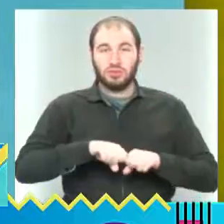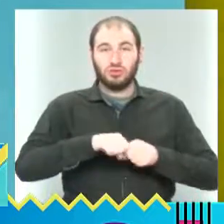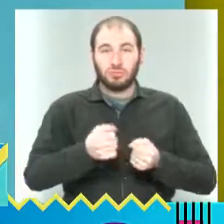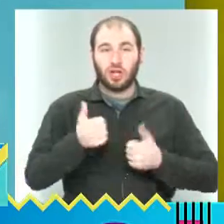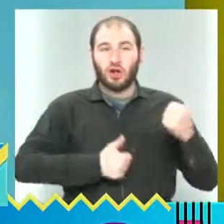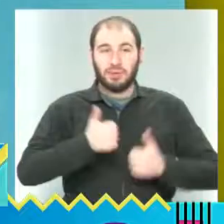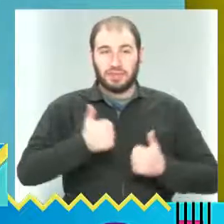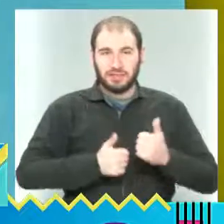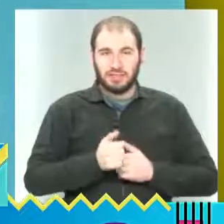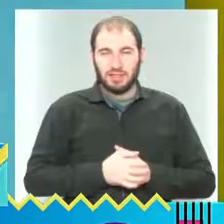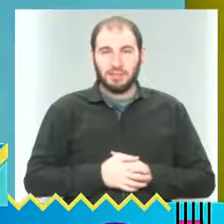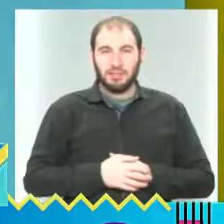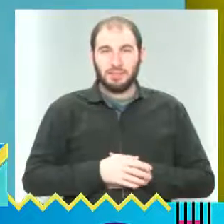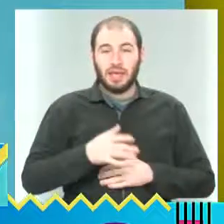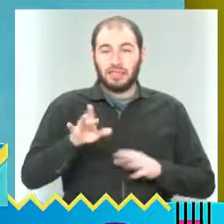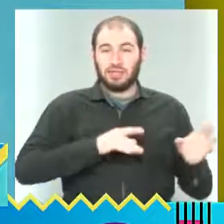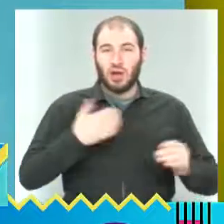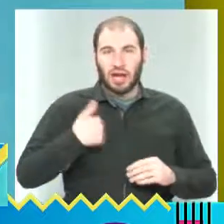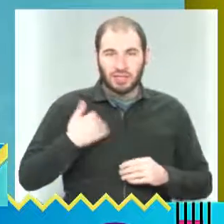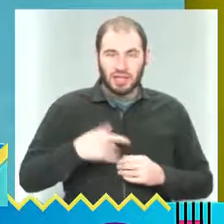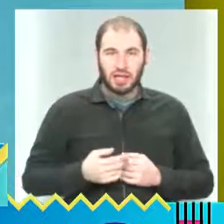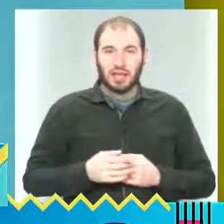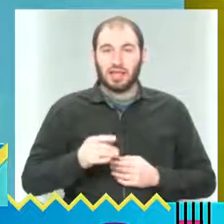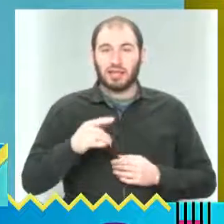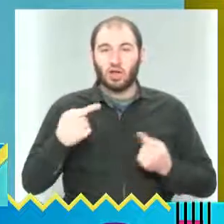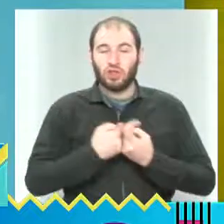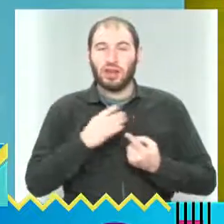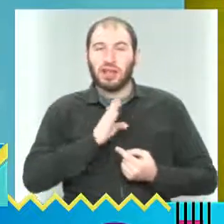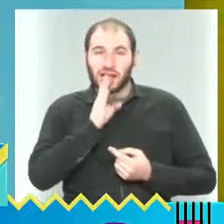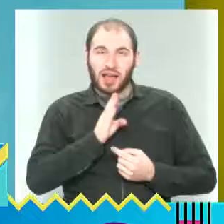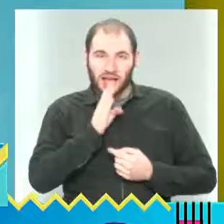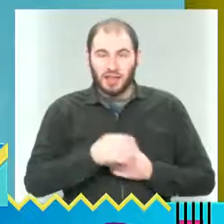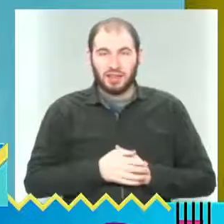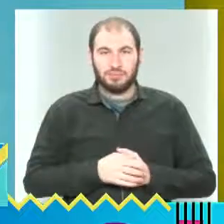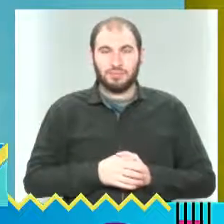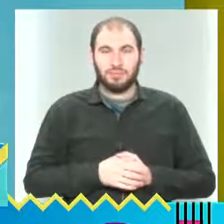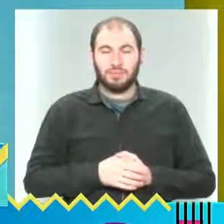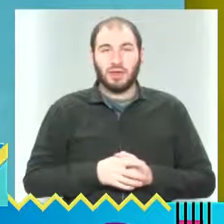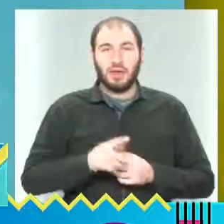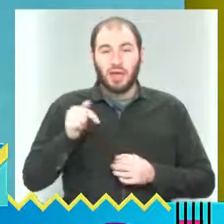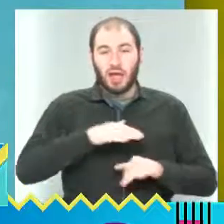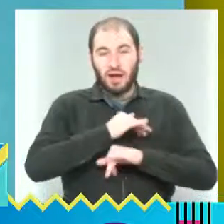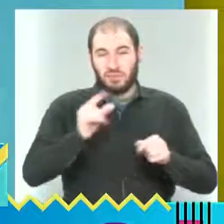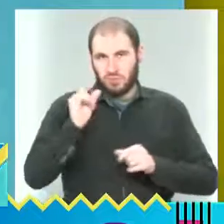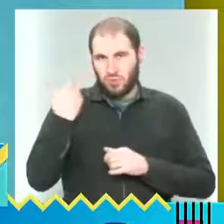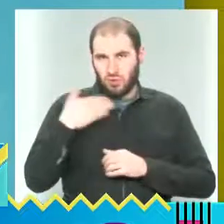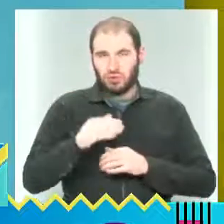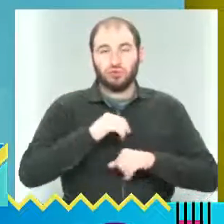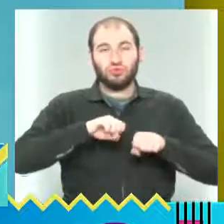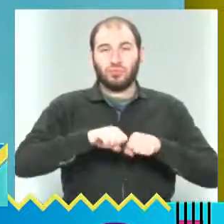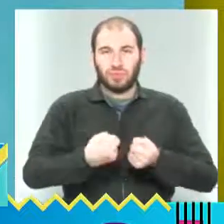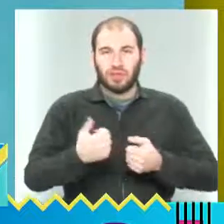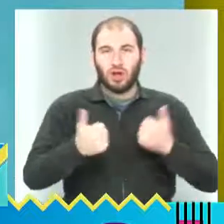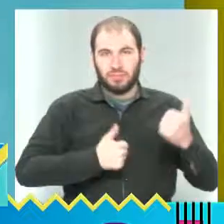el partido que iba a realizar la selección argentina en Israel frente a la selección de Israel. Sí, se conoció hace un rato nomás que se